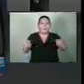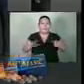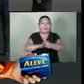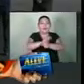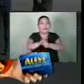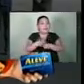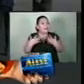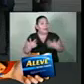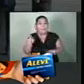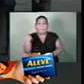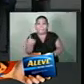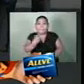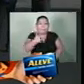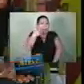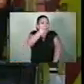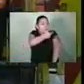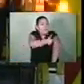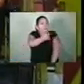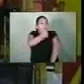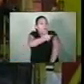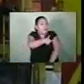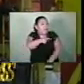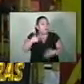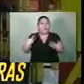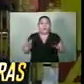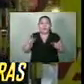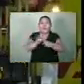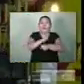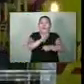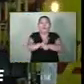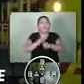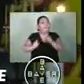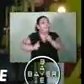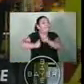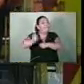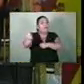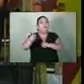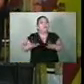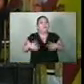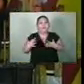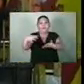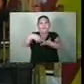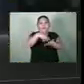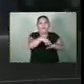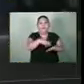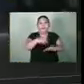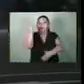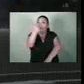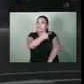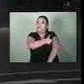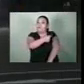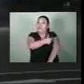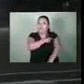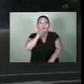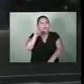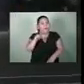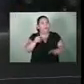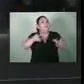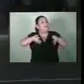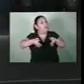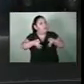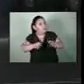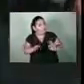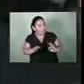alcanzar el mayor nivel de inmunidad posible, o sea, el mayor nivel de población vacunada, porque de esta manera,